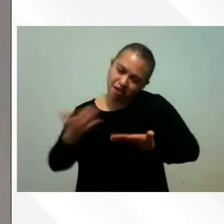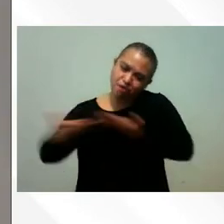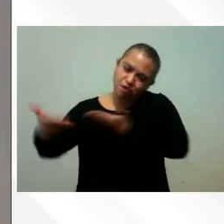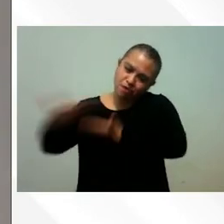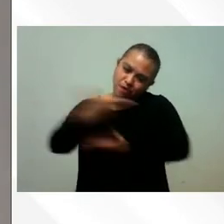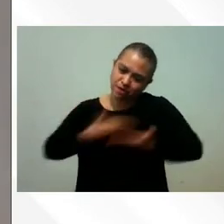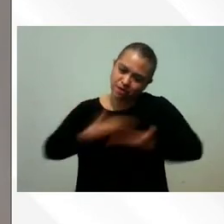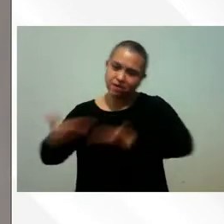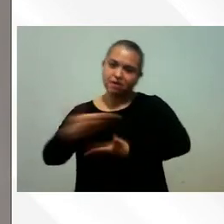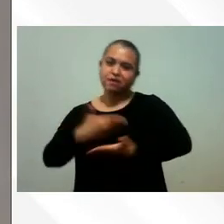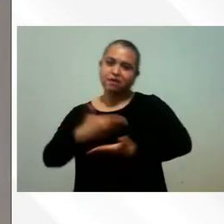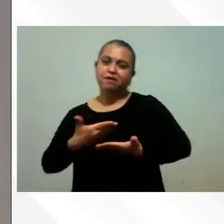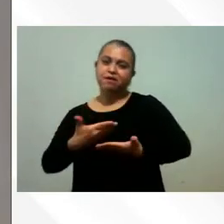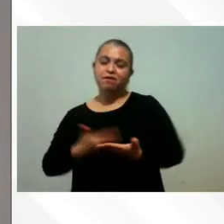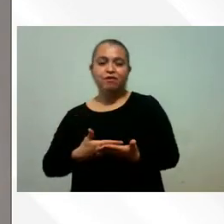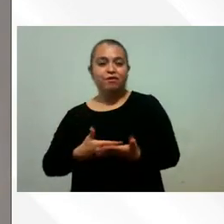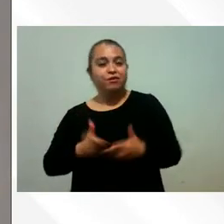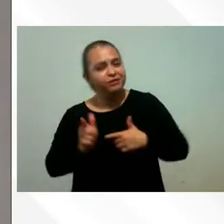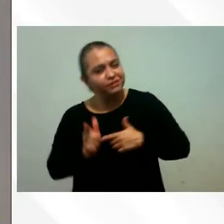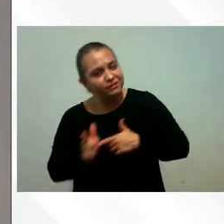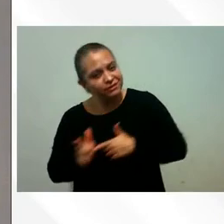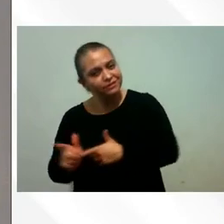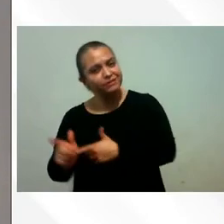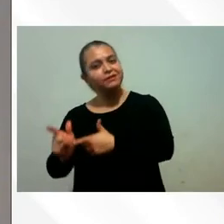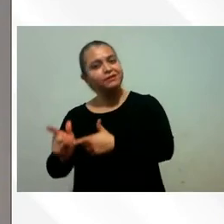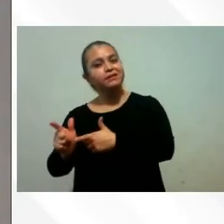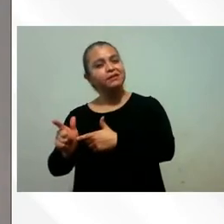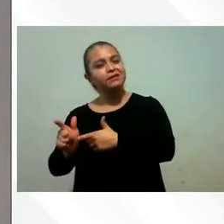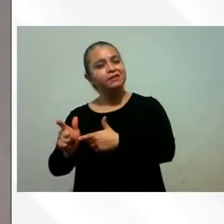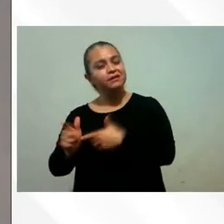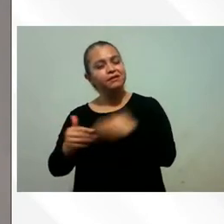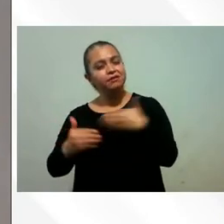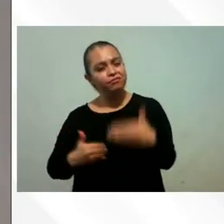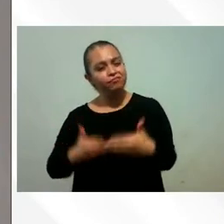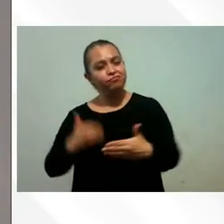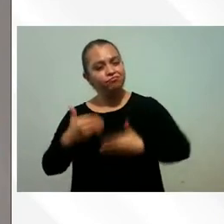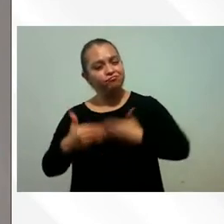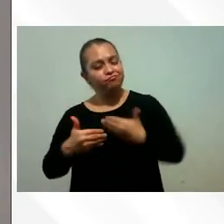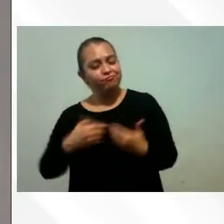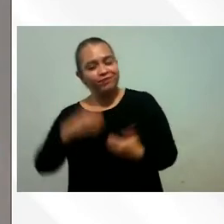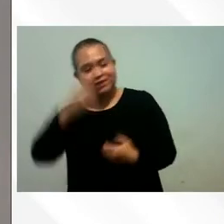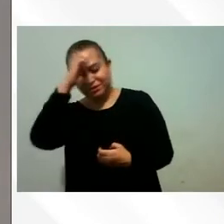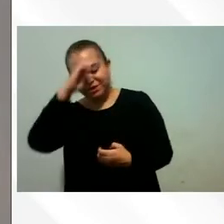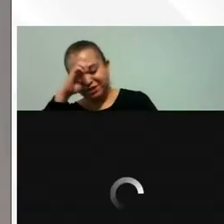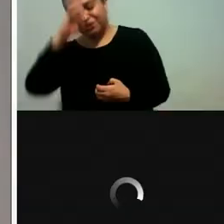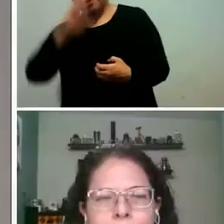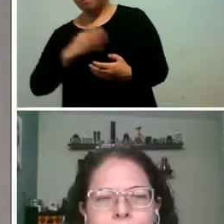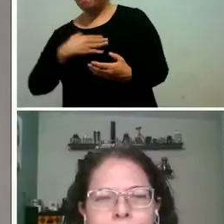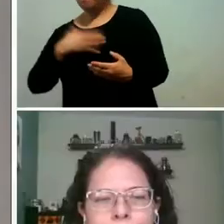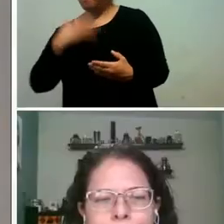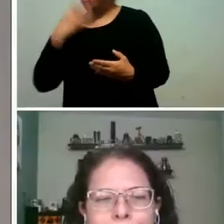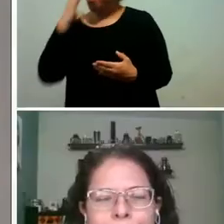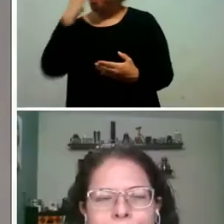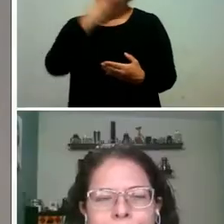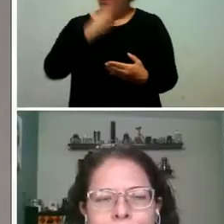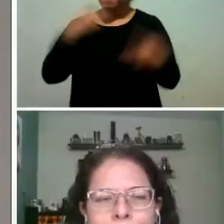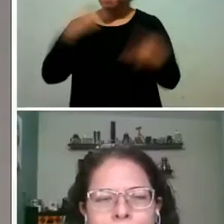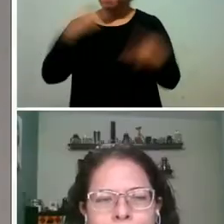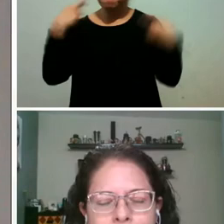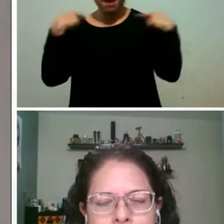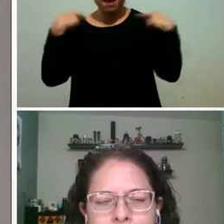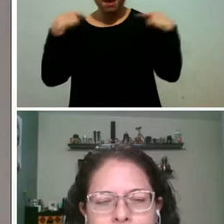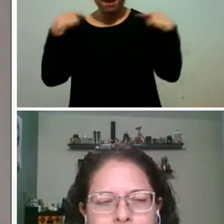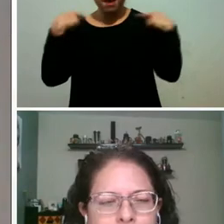por seguir caminando, pues la experiencia más bonita que es ser maestro y maestra. Gracias.